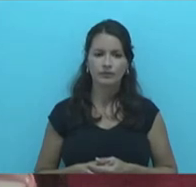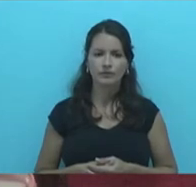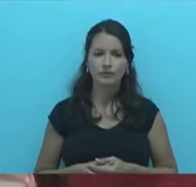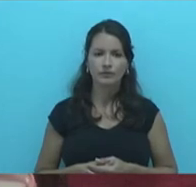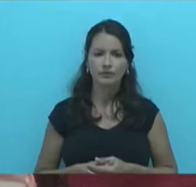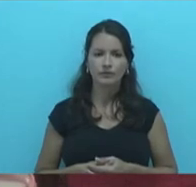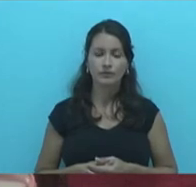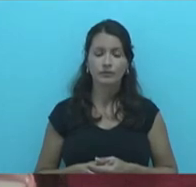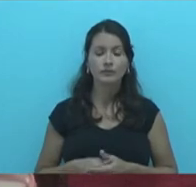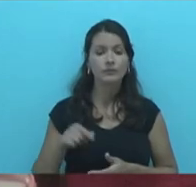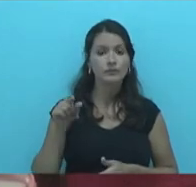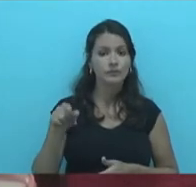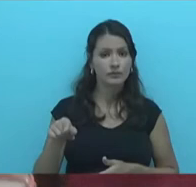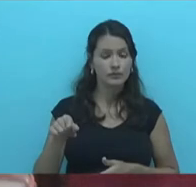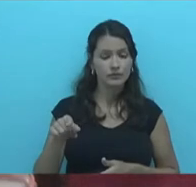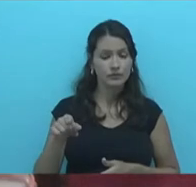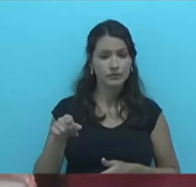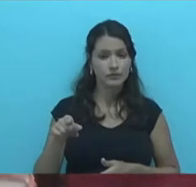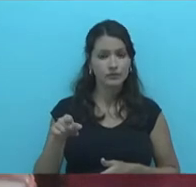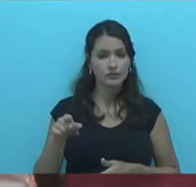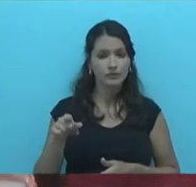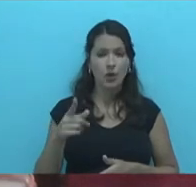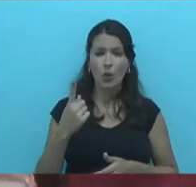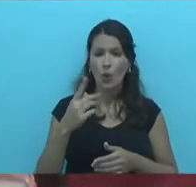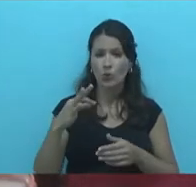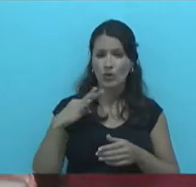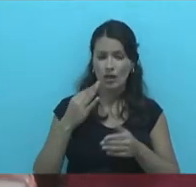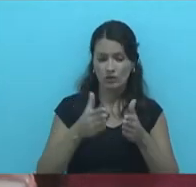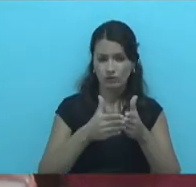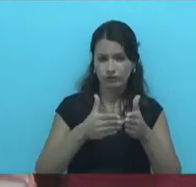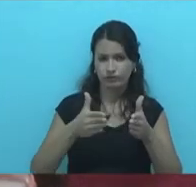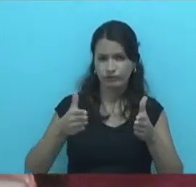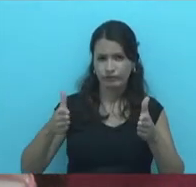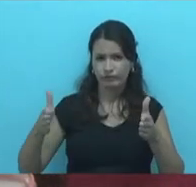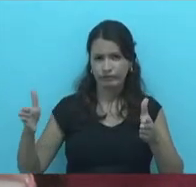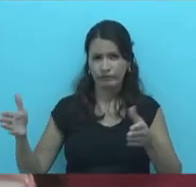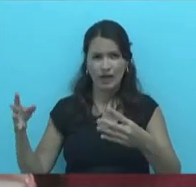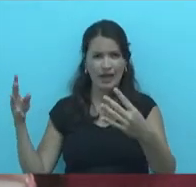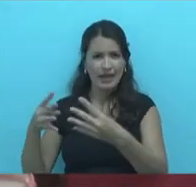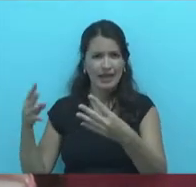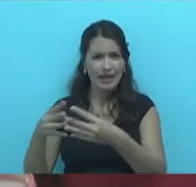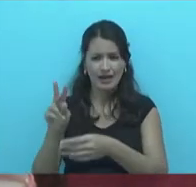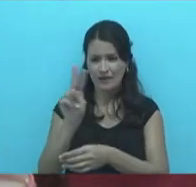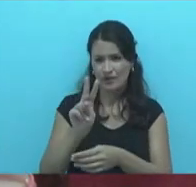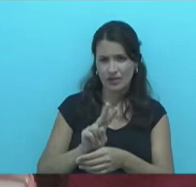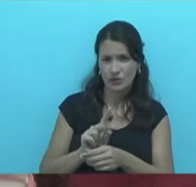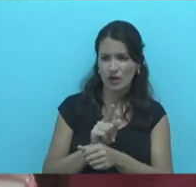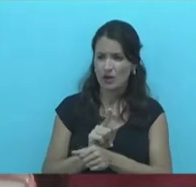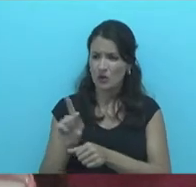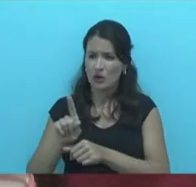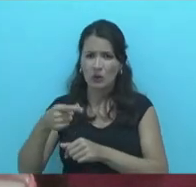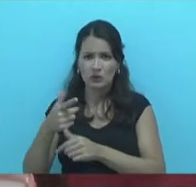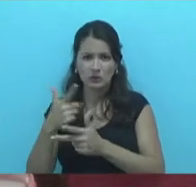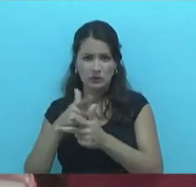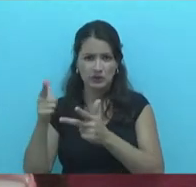en esa guerra, que duró un año prácticamente, frente a la defección